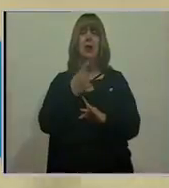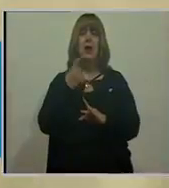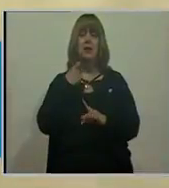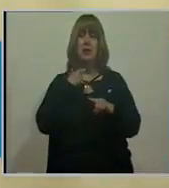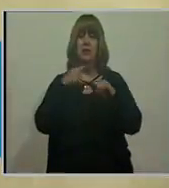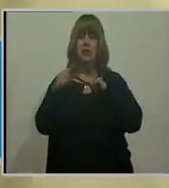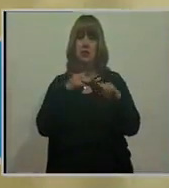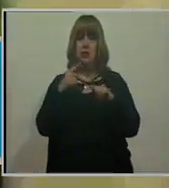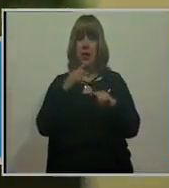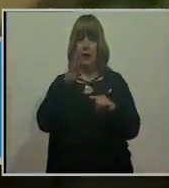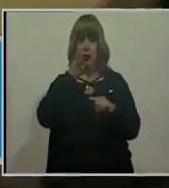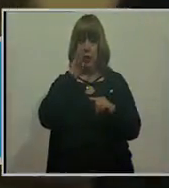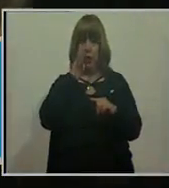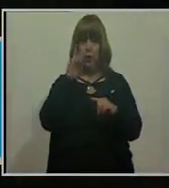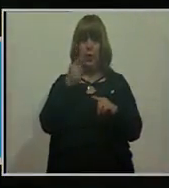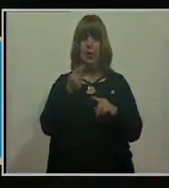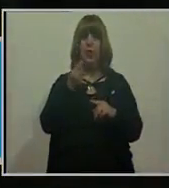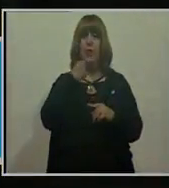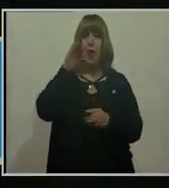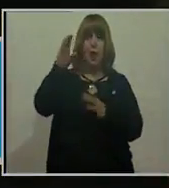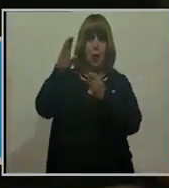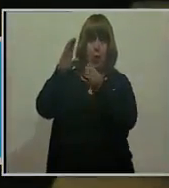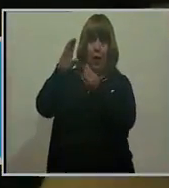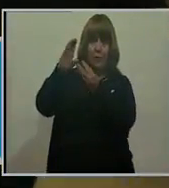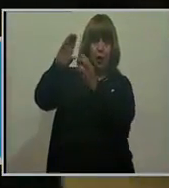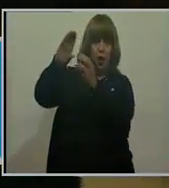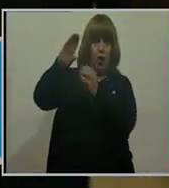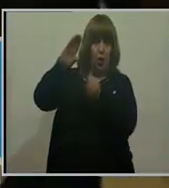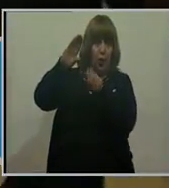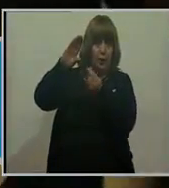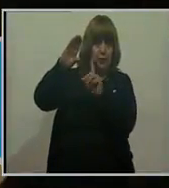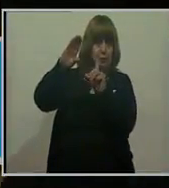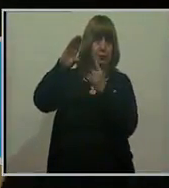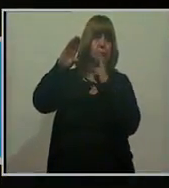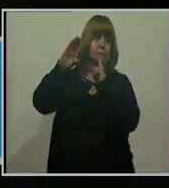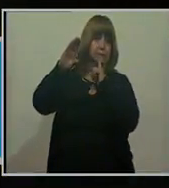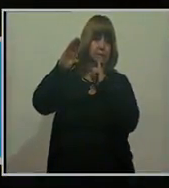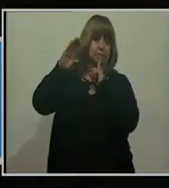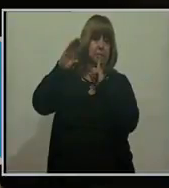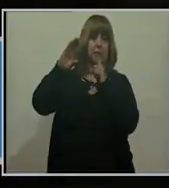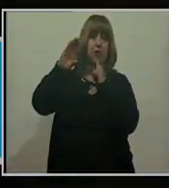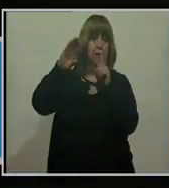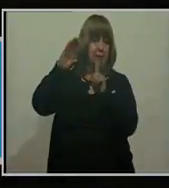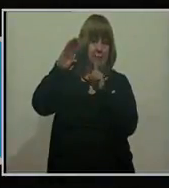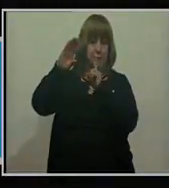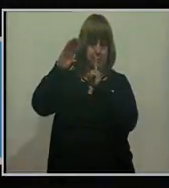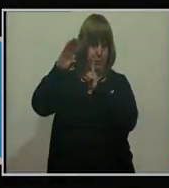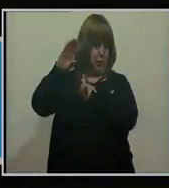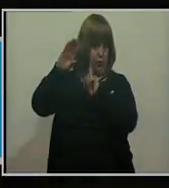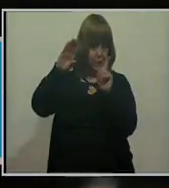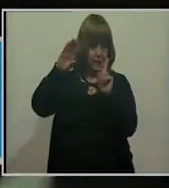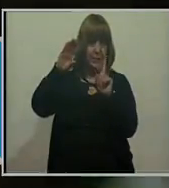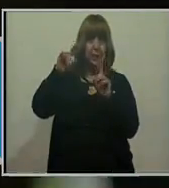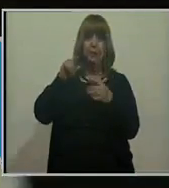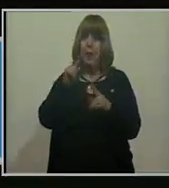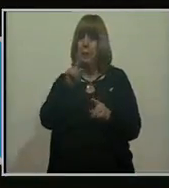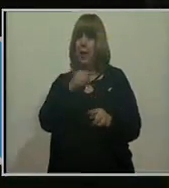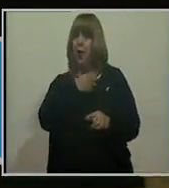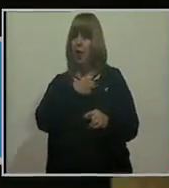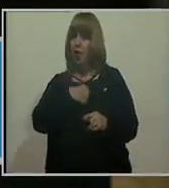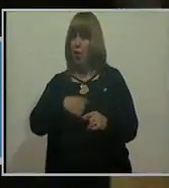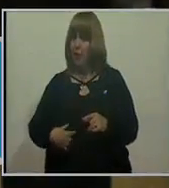revelar el monto del préstamo que se le iba a otorgar a la Argentina, pero